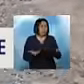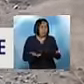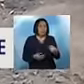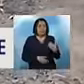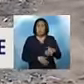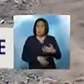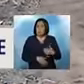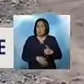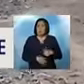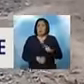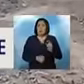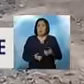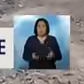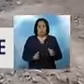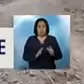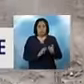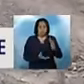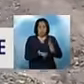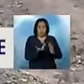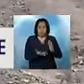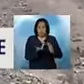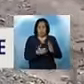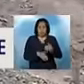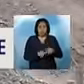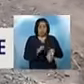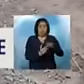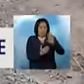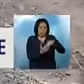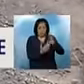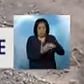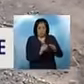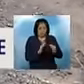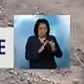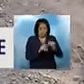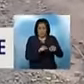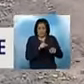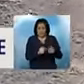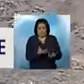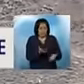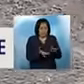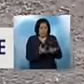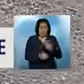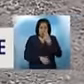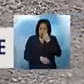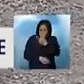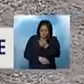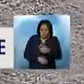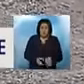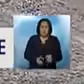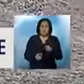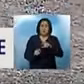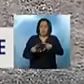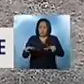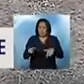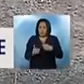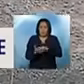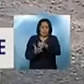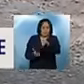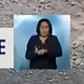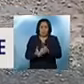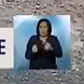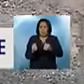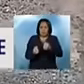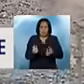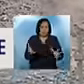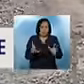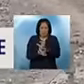incluso un incendio en un almacén de pinturas. Hemos visto que las garitas están destruidas